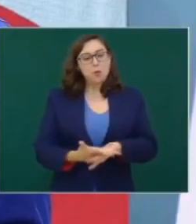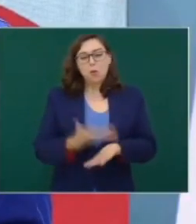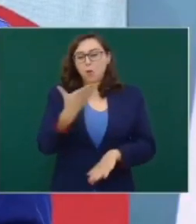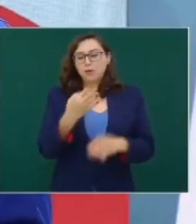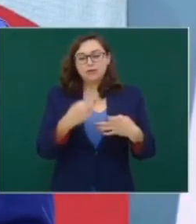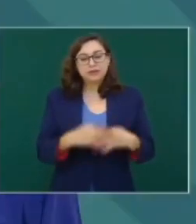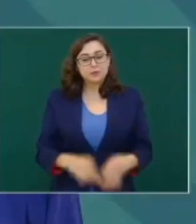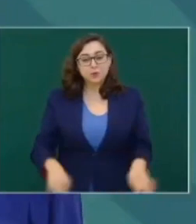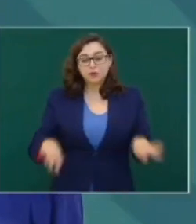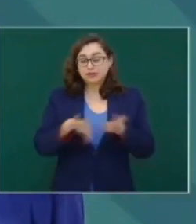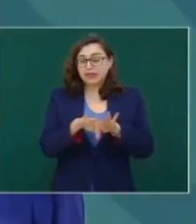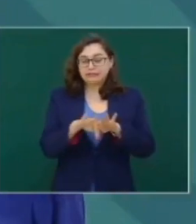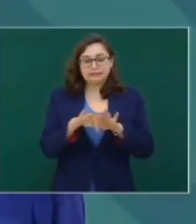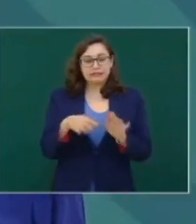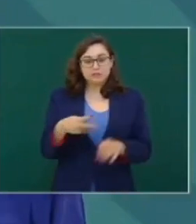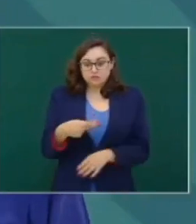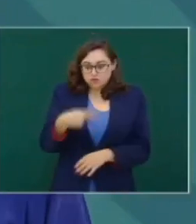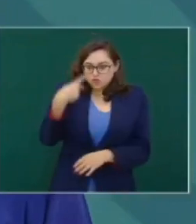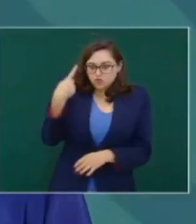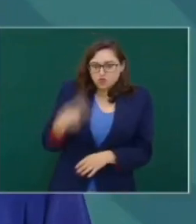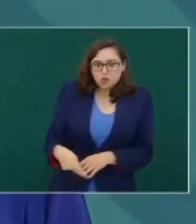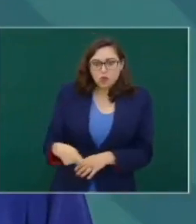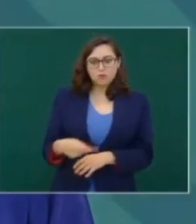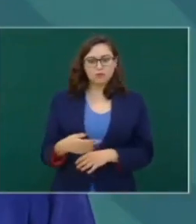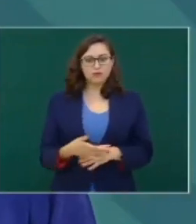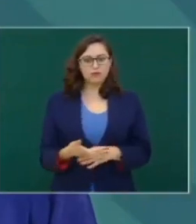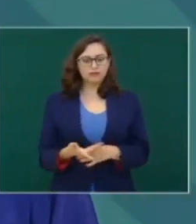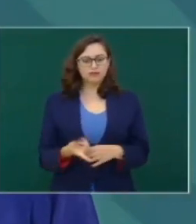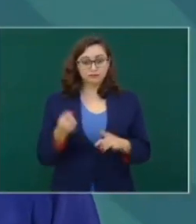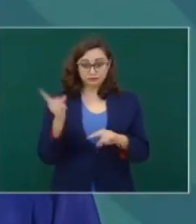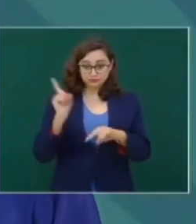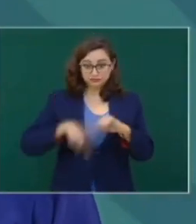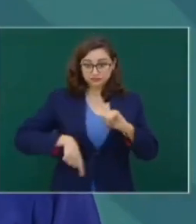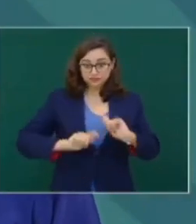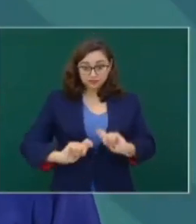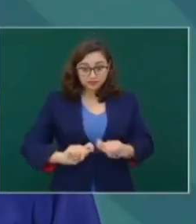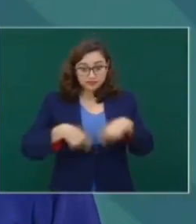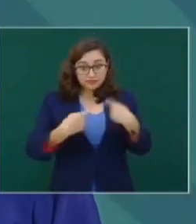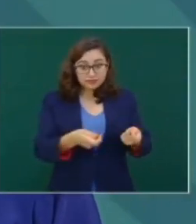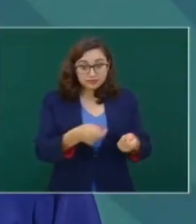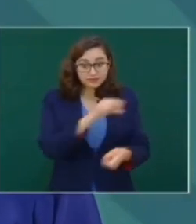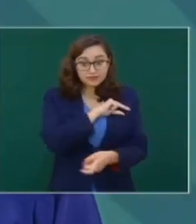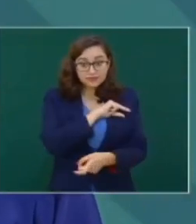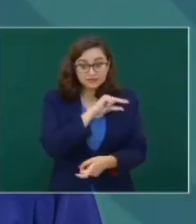en manos de la nación, no podríamos